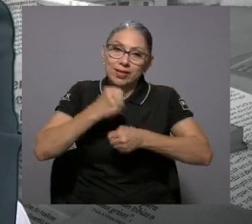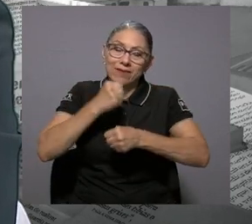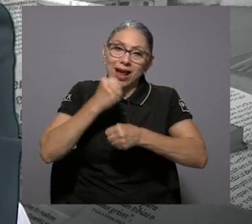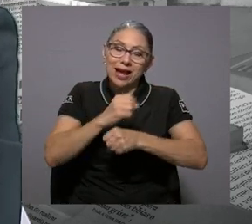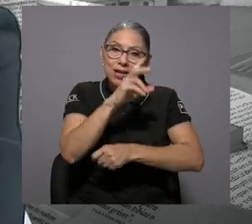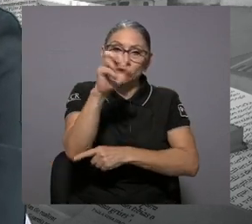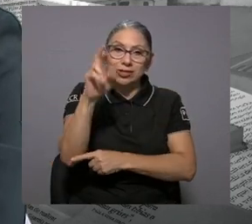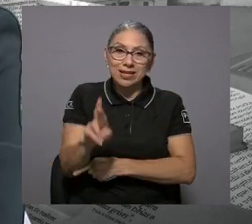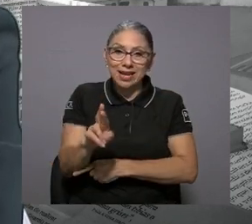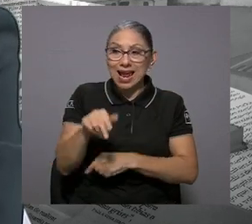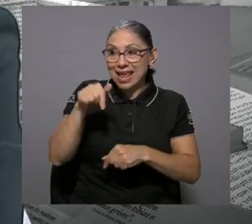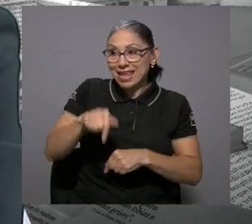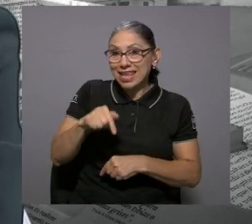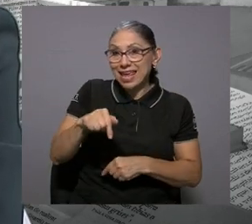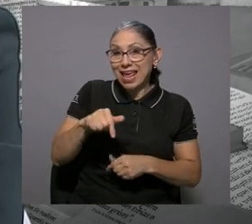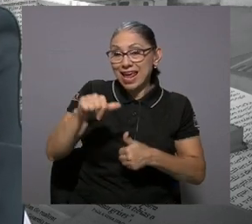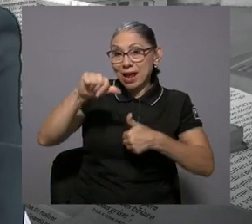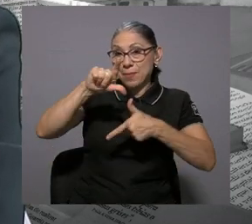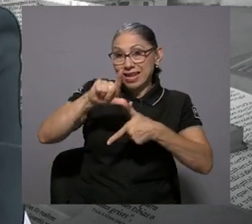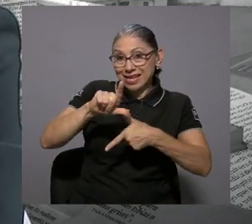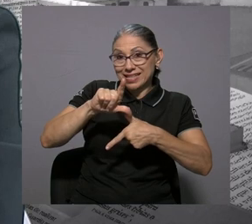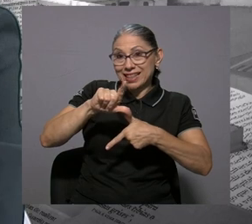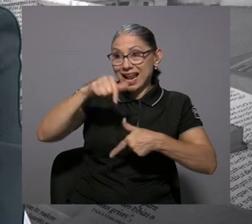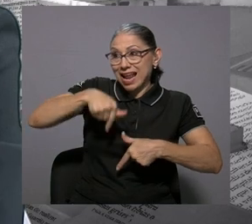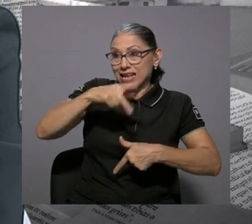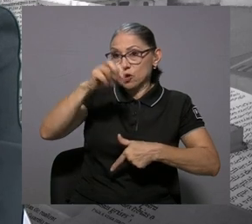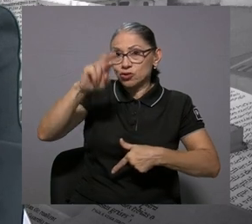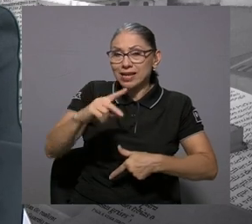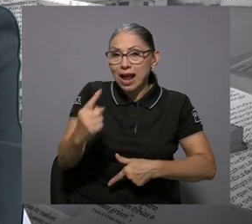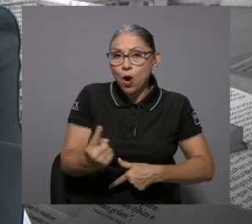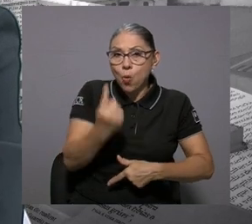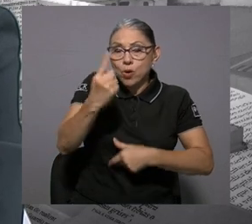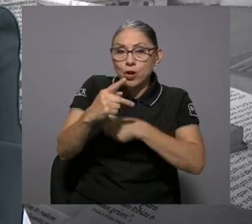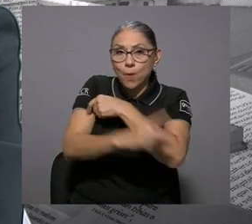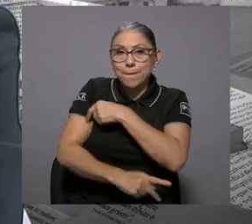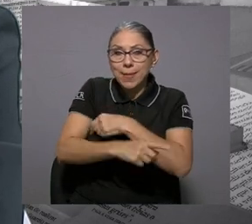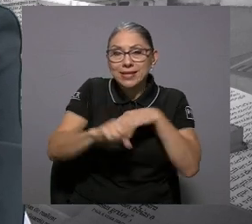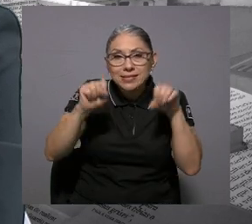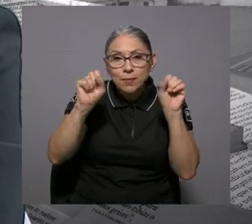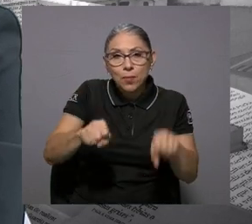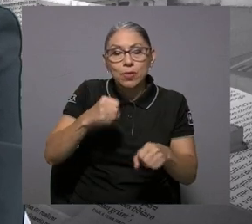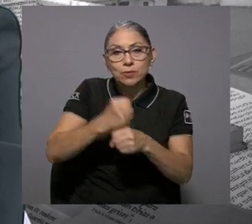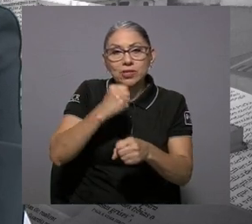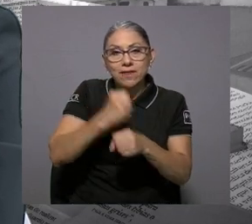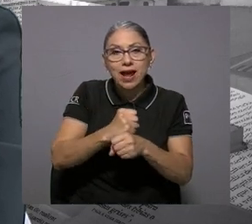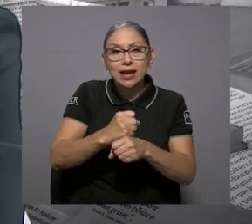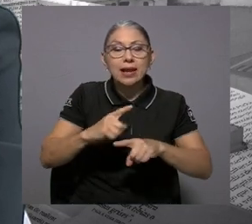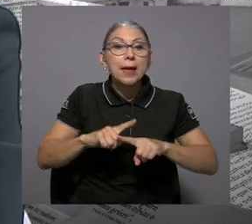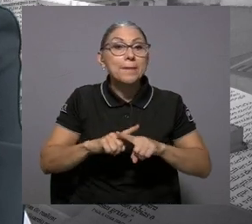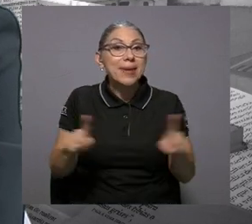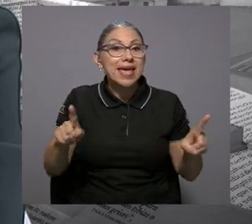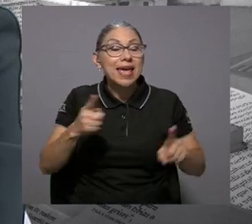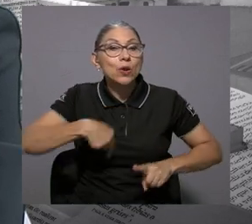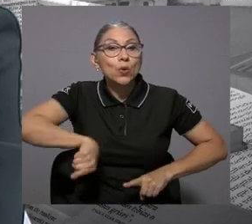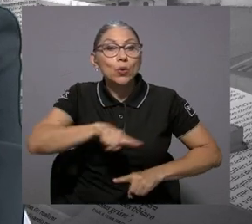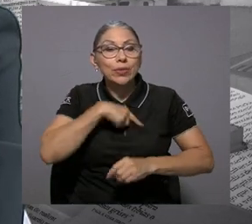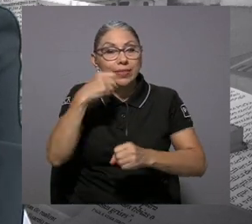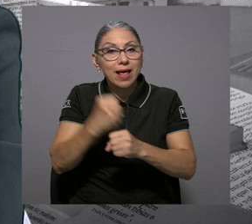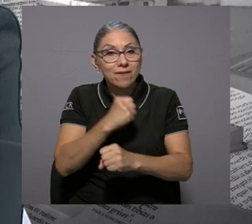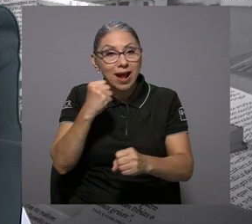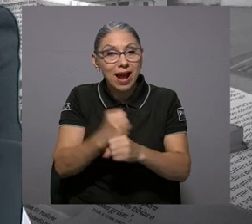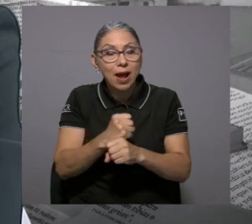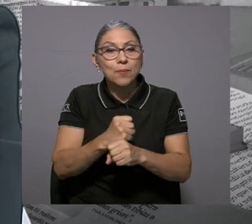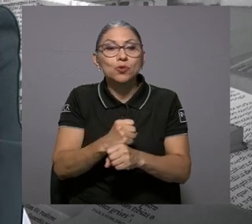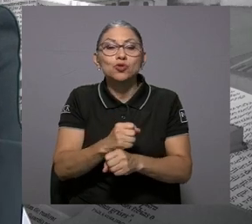único país de América Central donde podemos trabajar, pero trabajamos